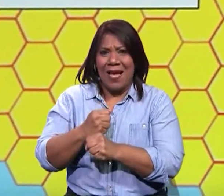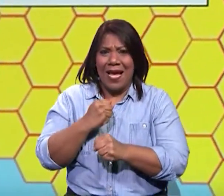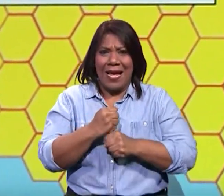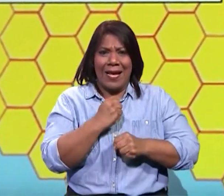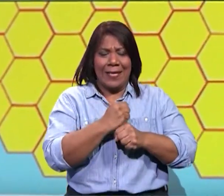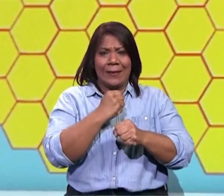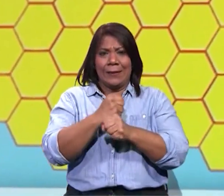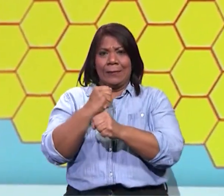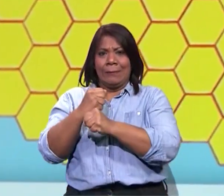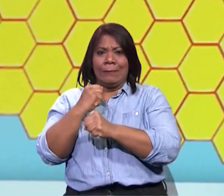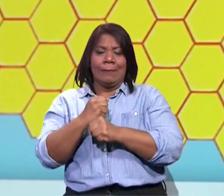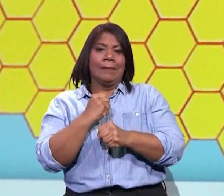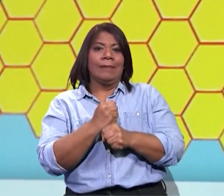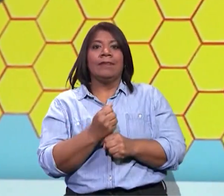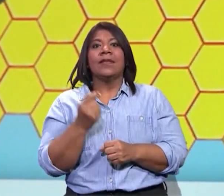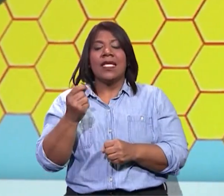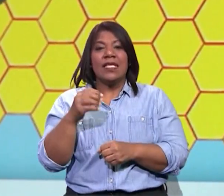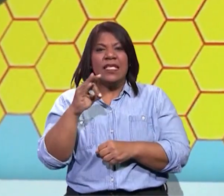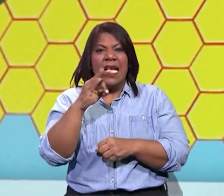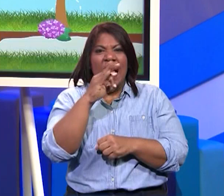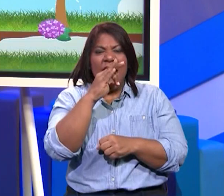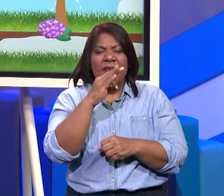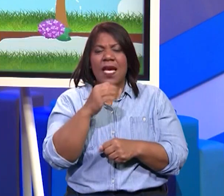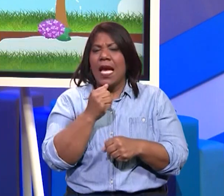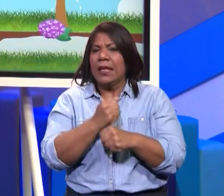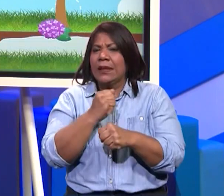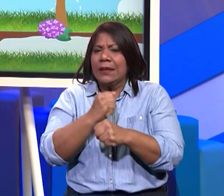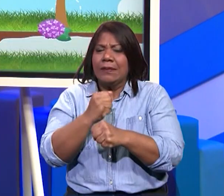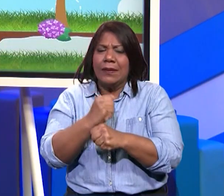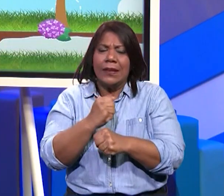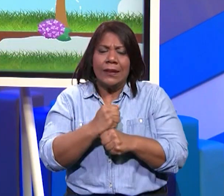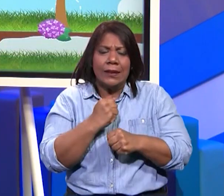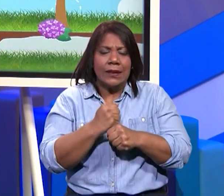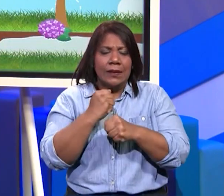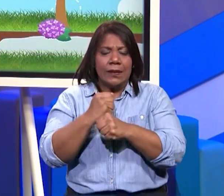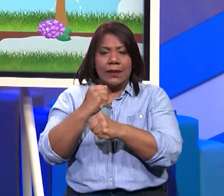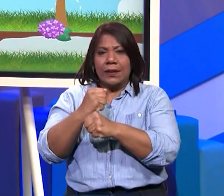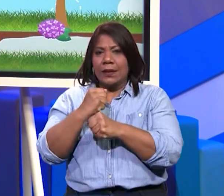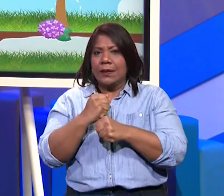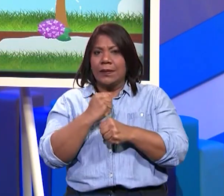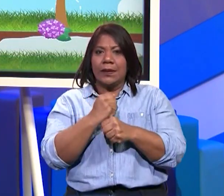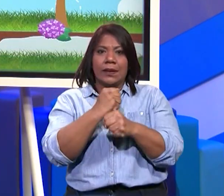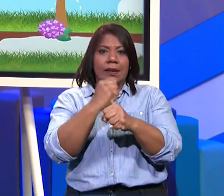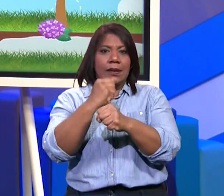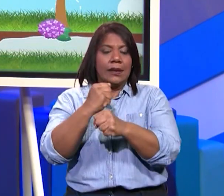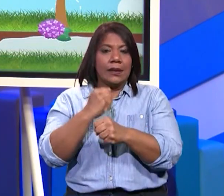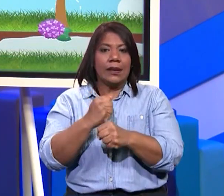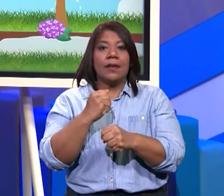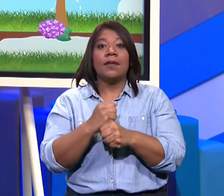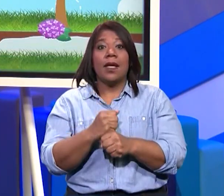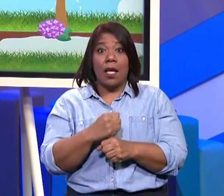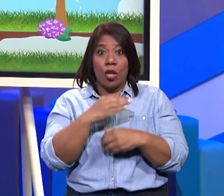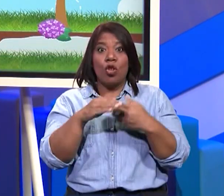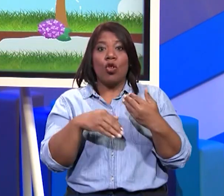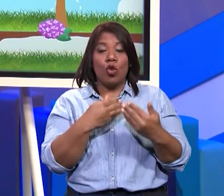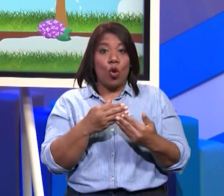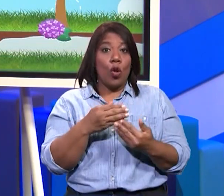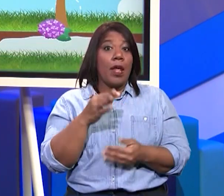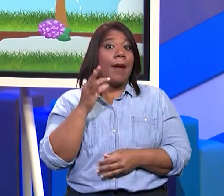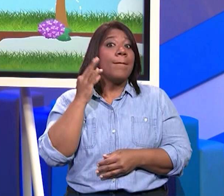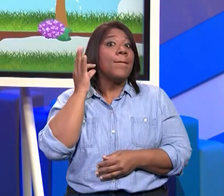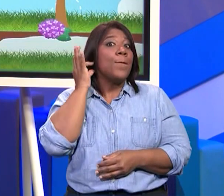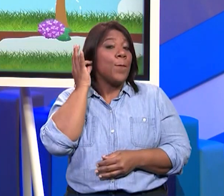dice, un obrero. ¿Qué es un obrero? Alguien que trabaja mucho. Estas abejitas son hembras, ¿verdad? Y realizan